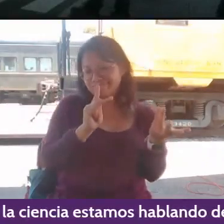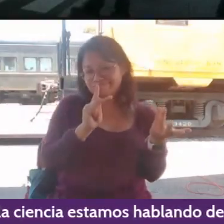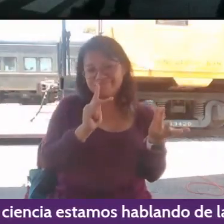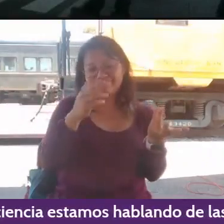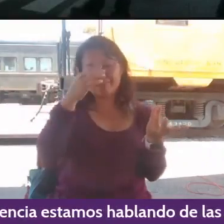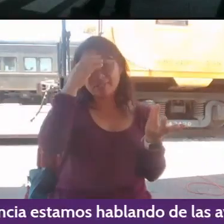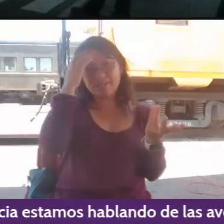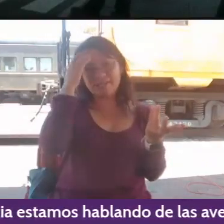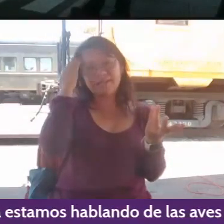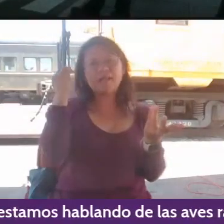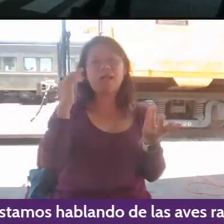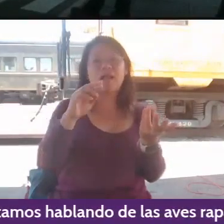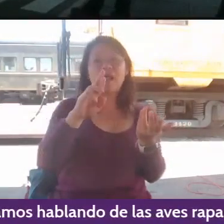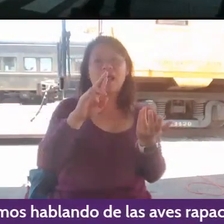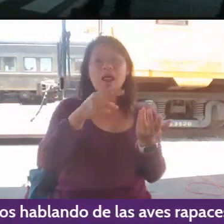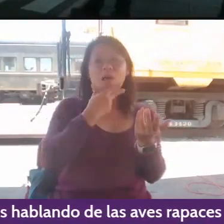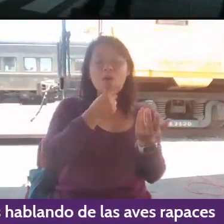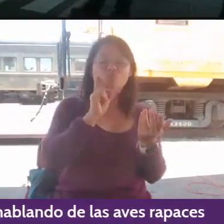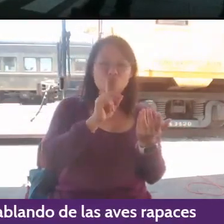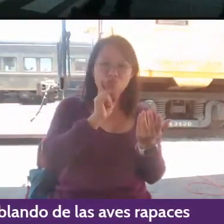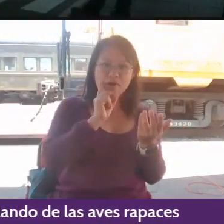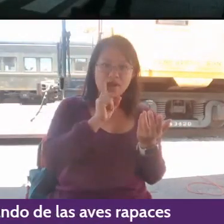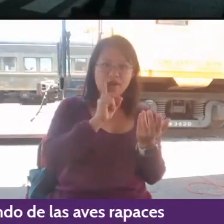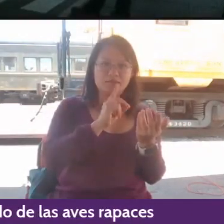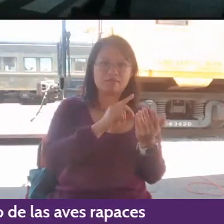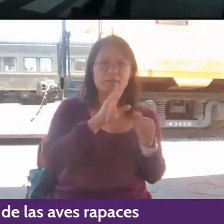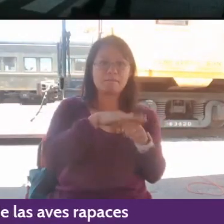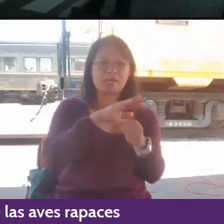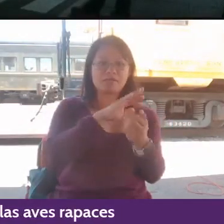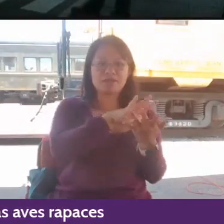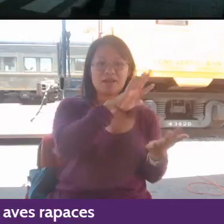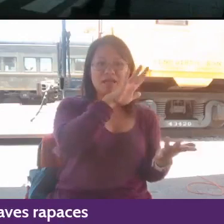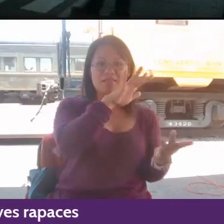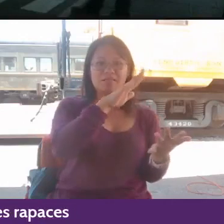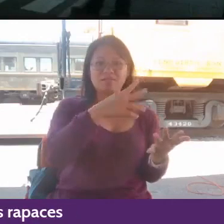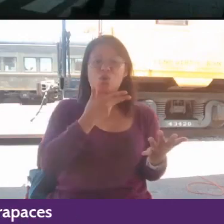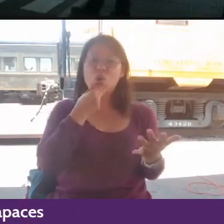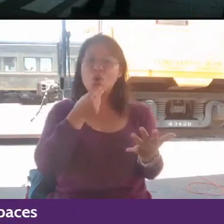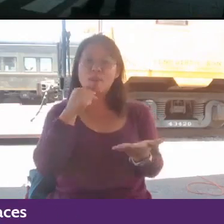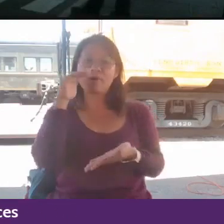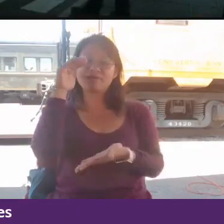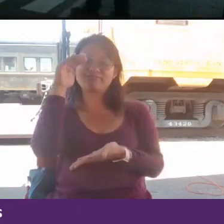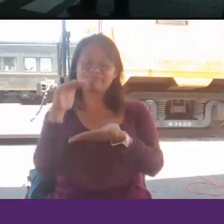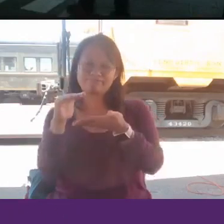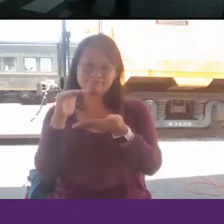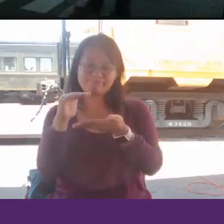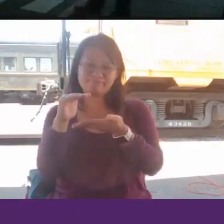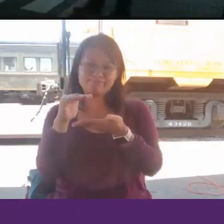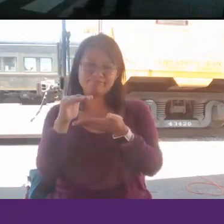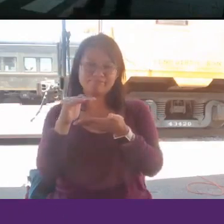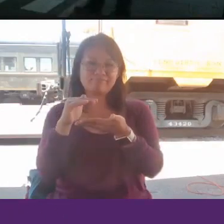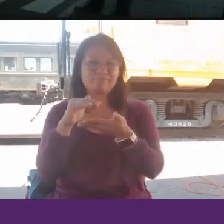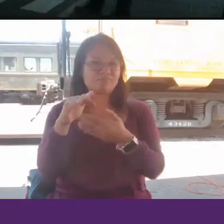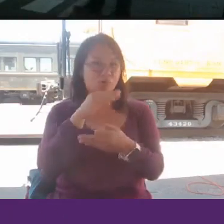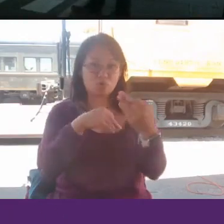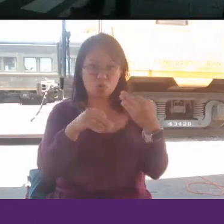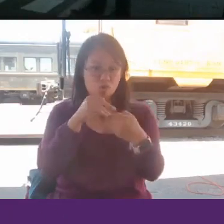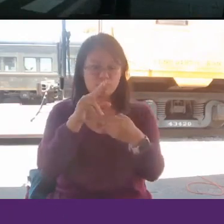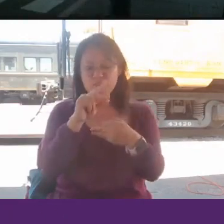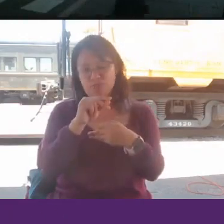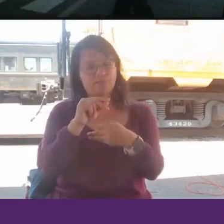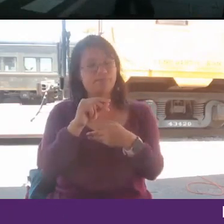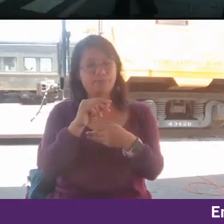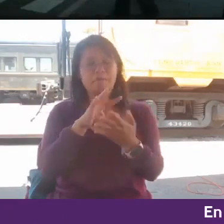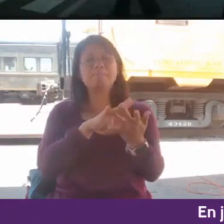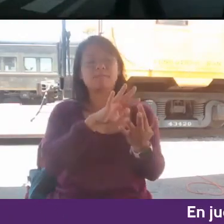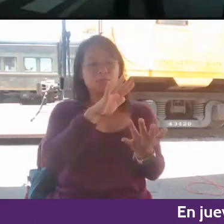más chévere. Las hembras son las grandes y los machos son los pequeños. No en todas, pero en la mayoría. Las hembras son las